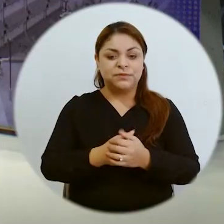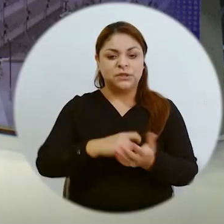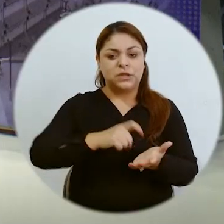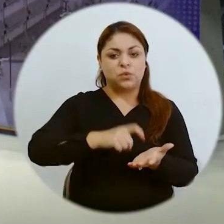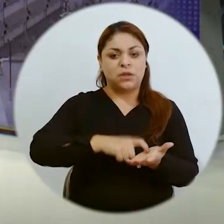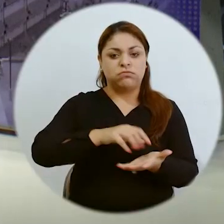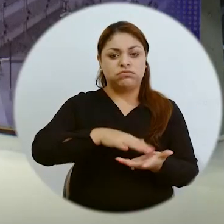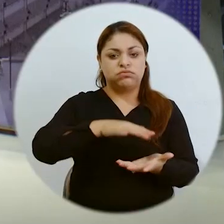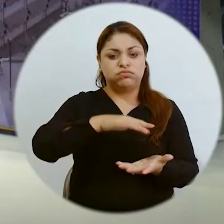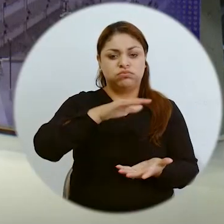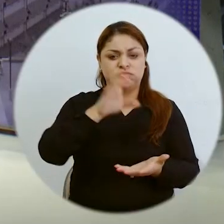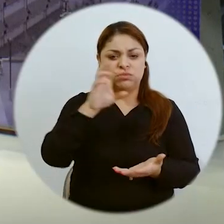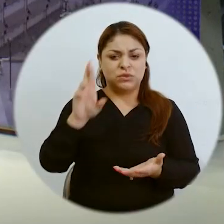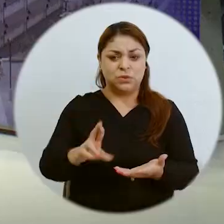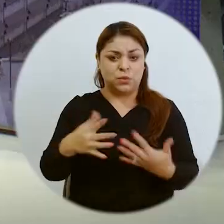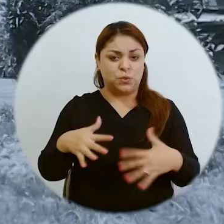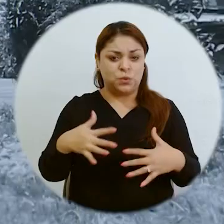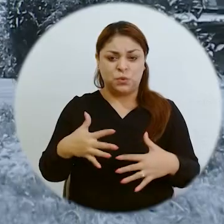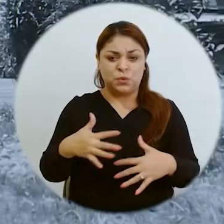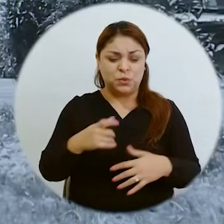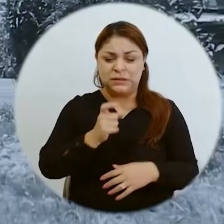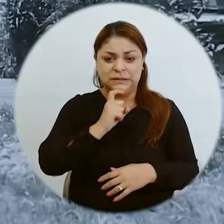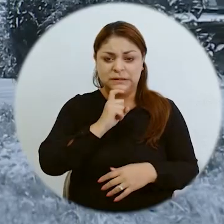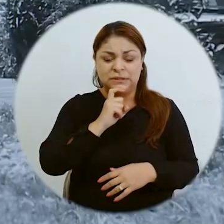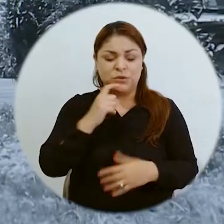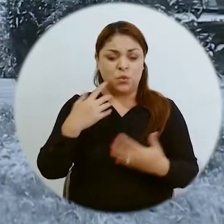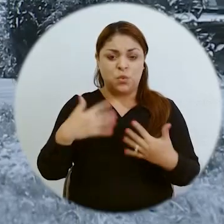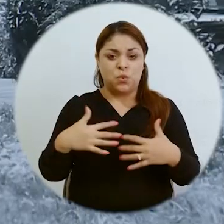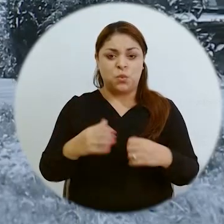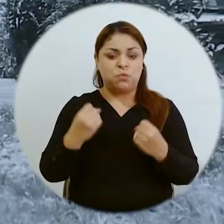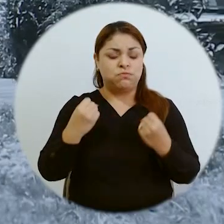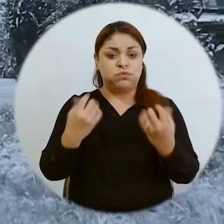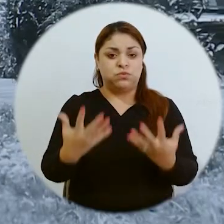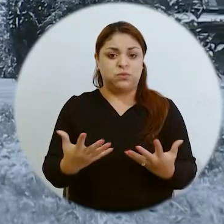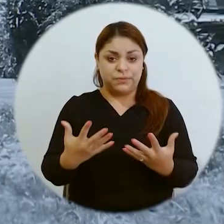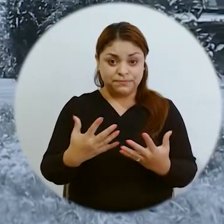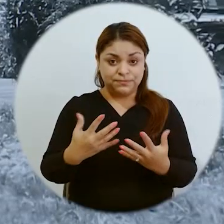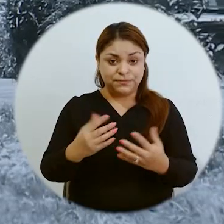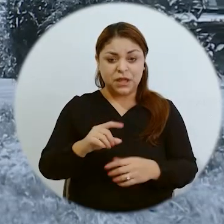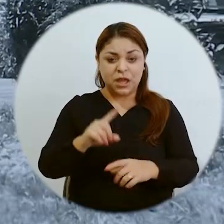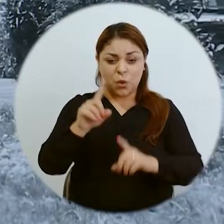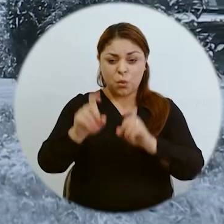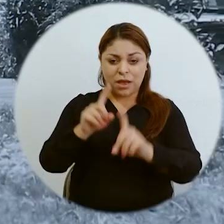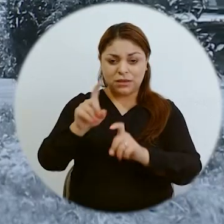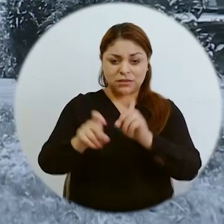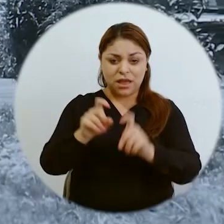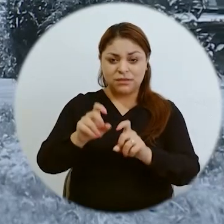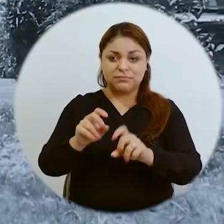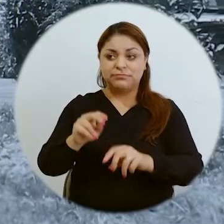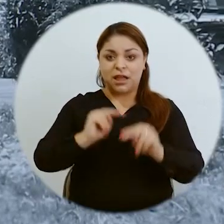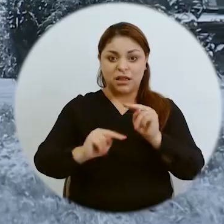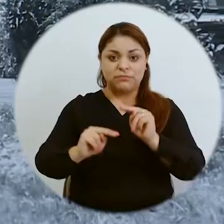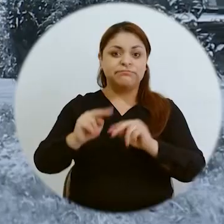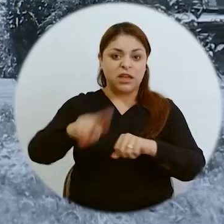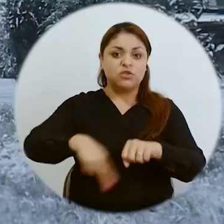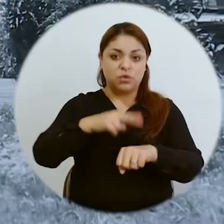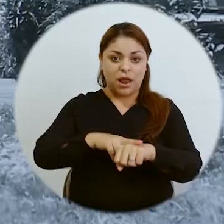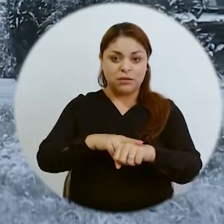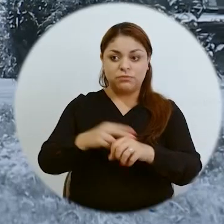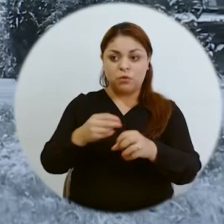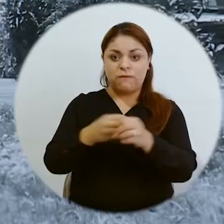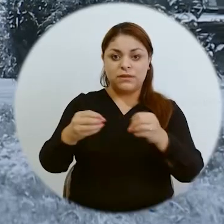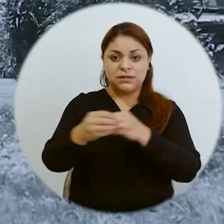Costa Rica pues está en números rojos y principalmente la encuesta nacional de endeudamiento de la Oficina del Consumidor Financiero, que